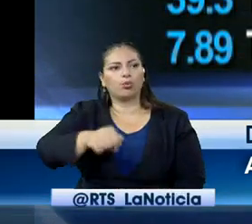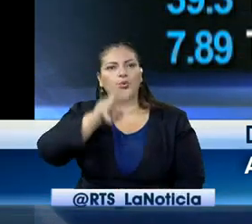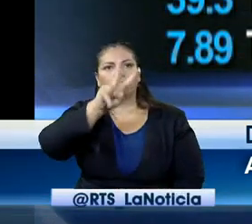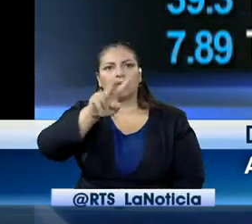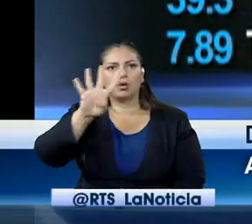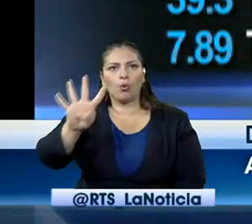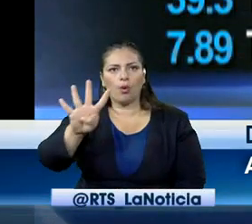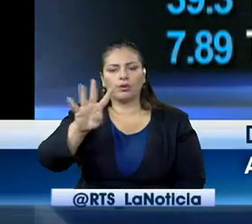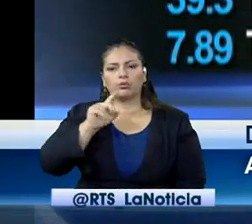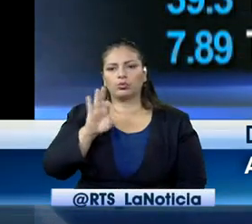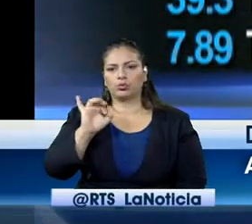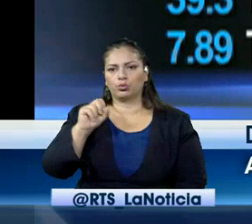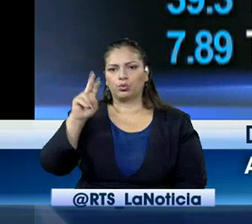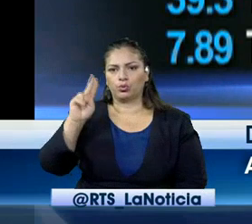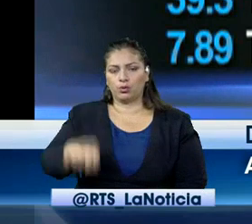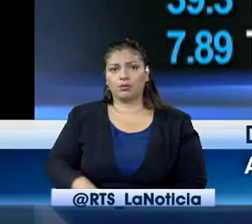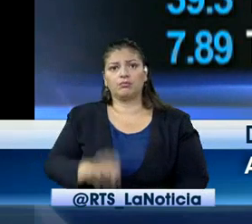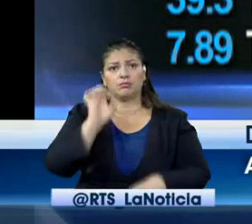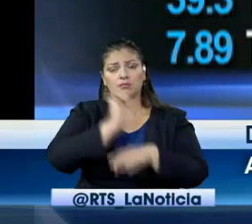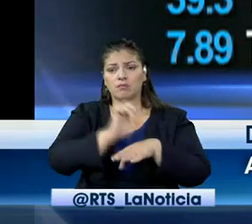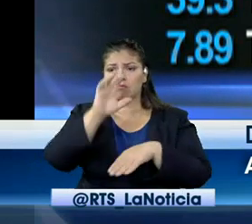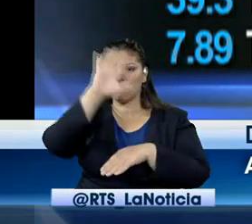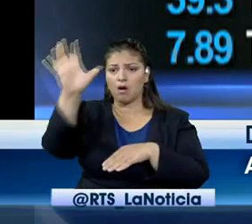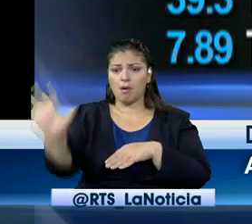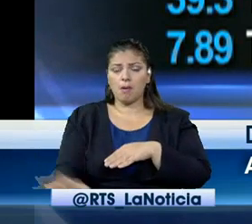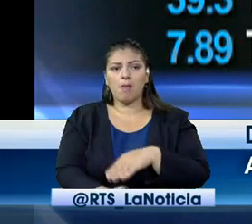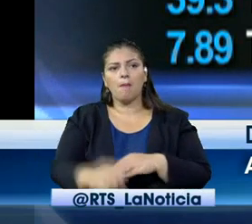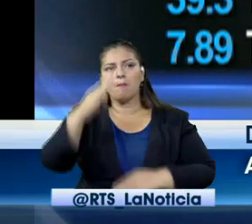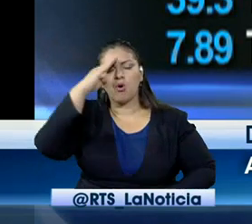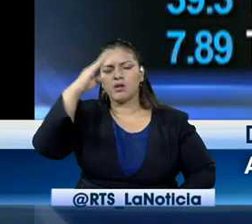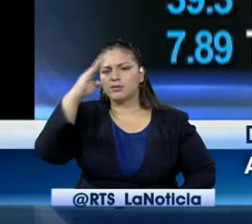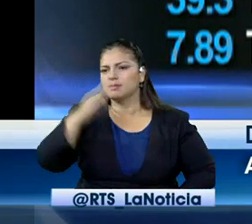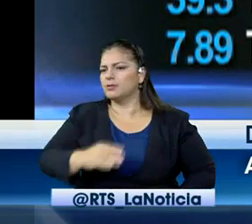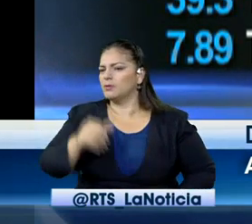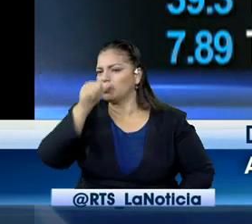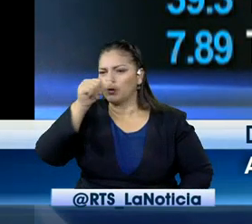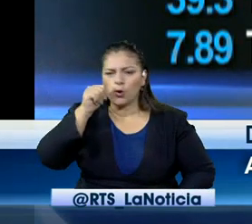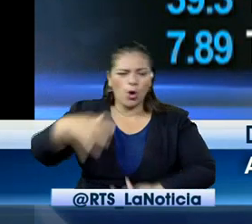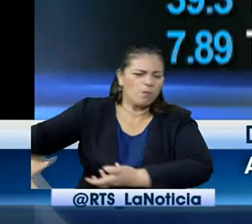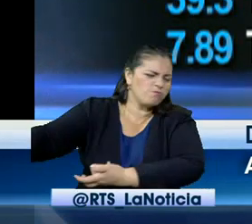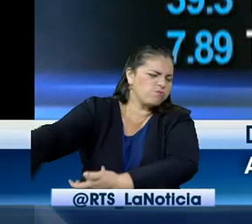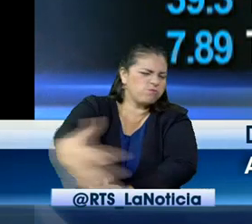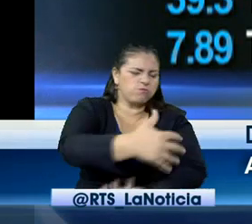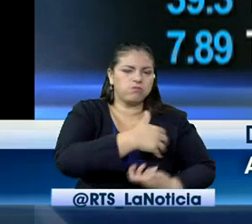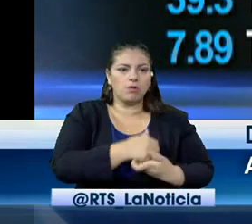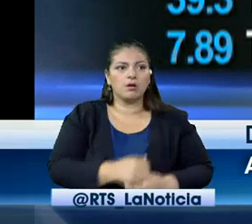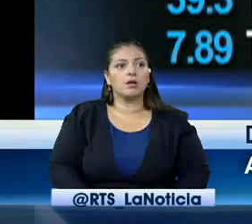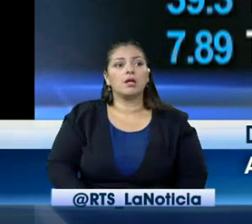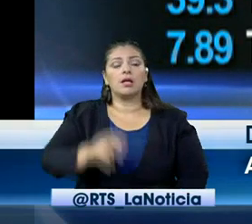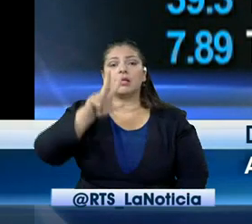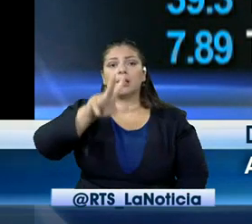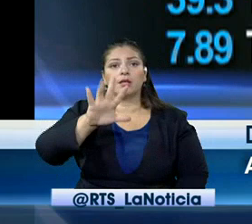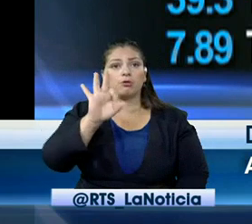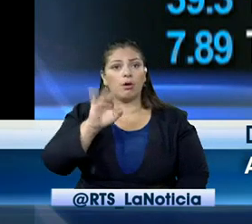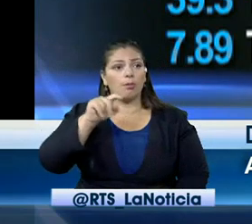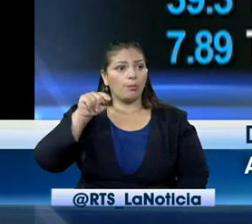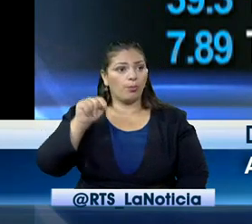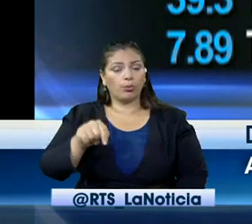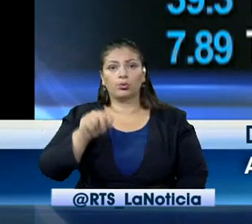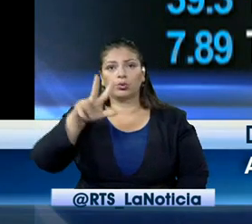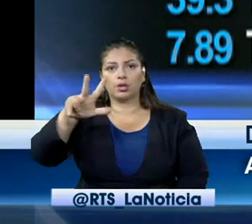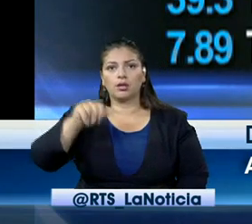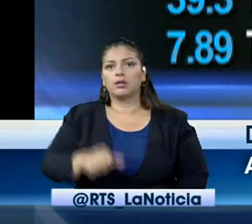sustancia a nivel nacional. De ese valor, 39.3 toneladas corresponden a tráfico